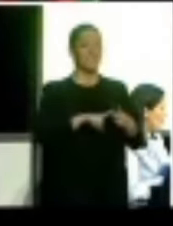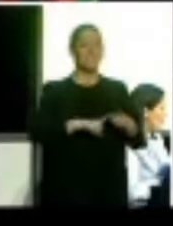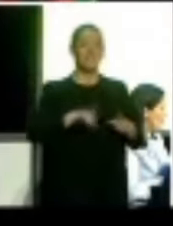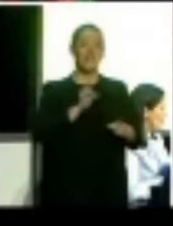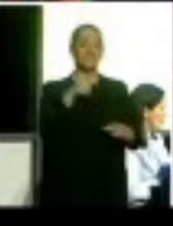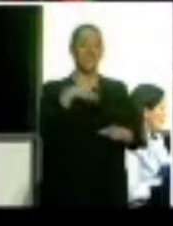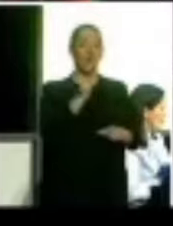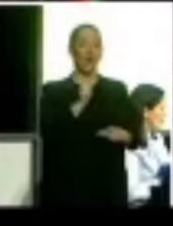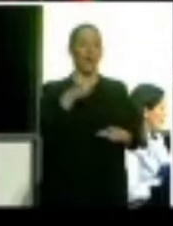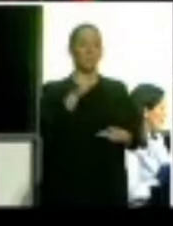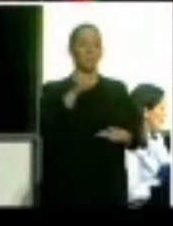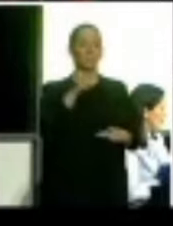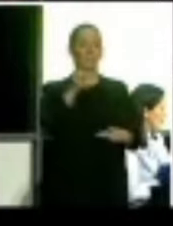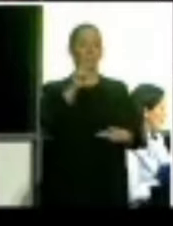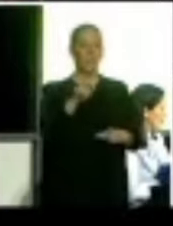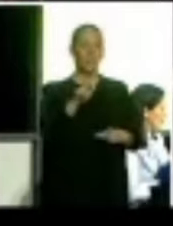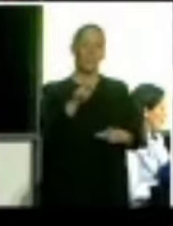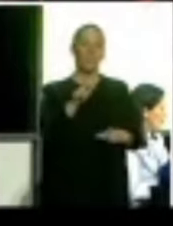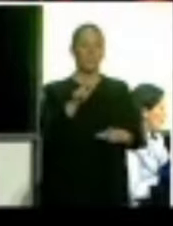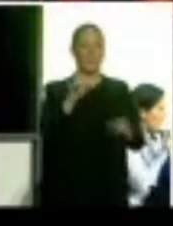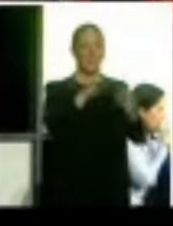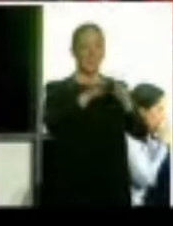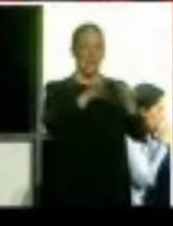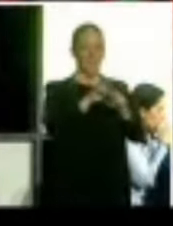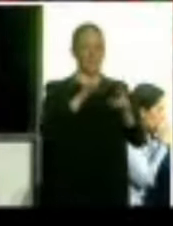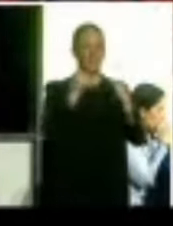Abascal, de Lincoln Electric.